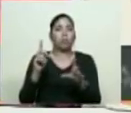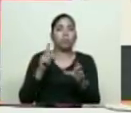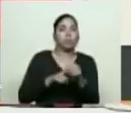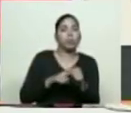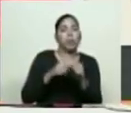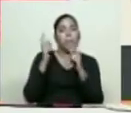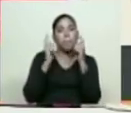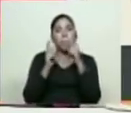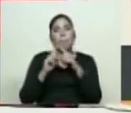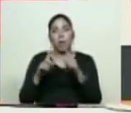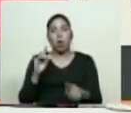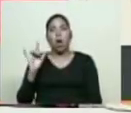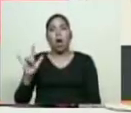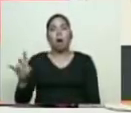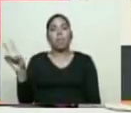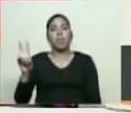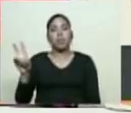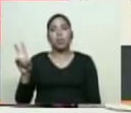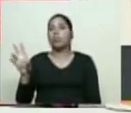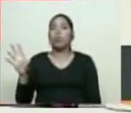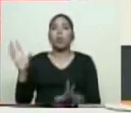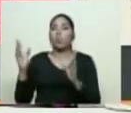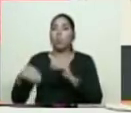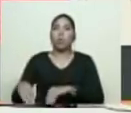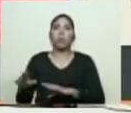pero ama este país, no está de acuerdo con eso.